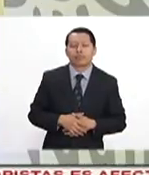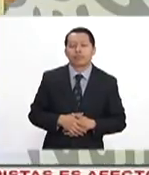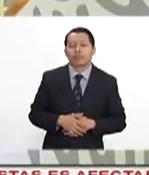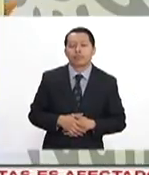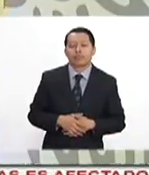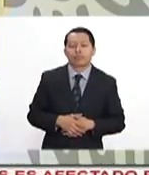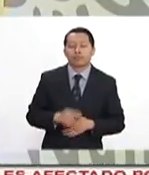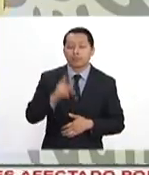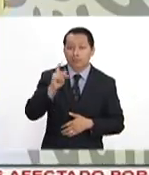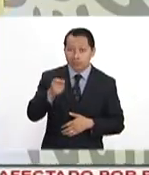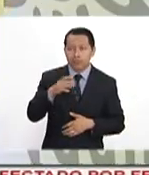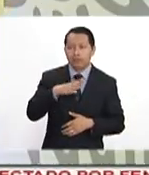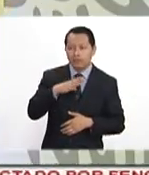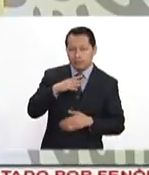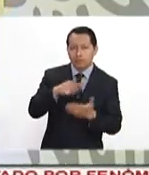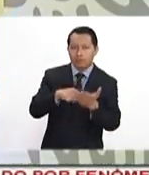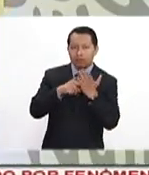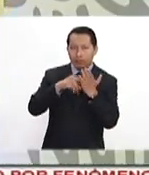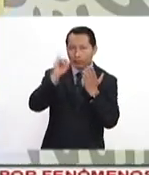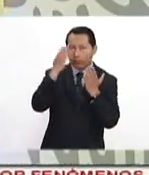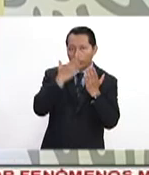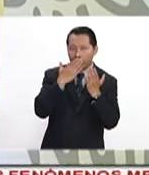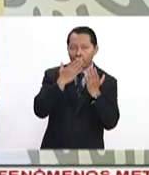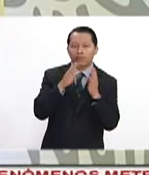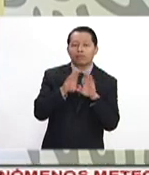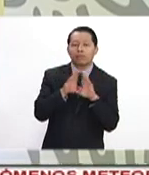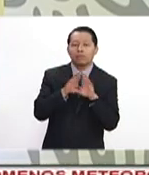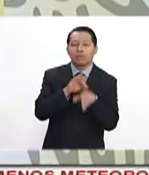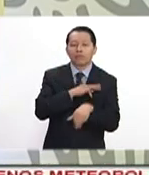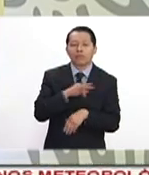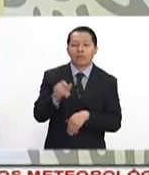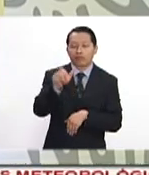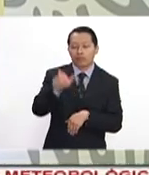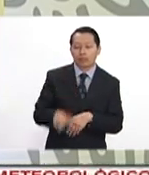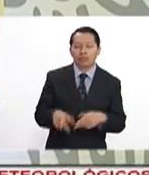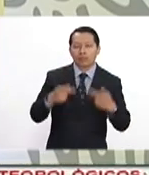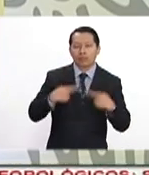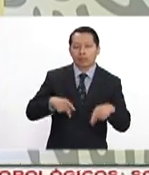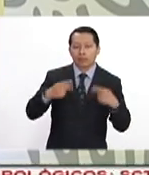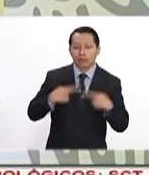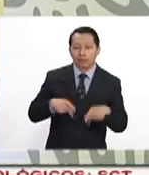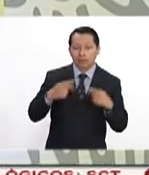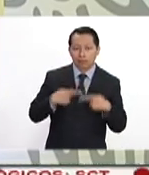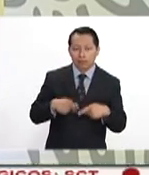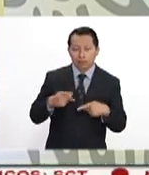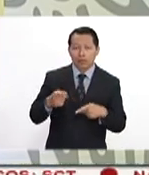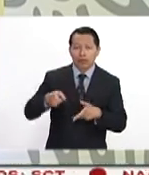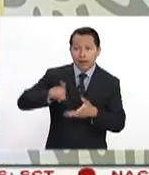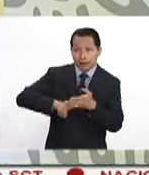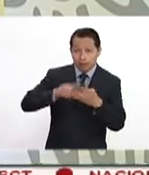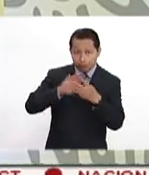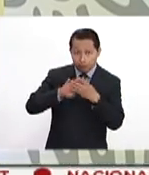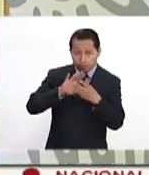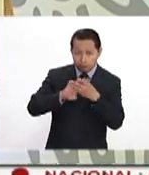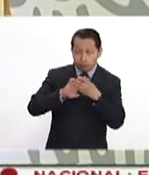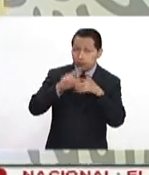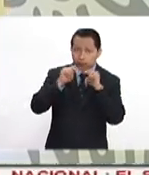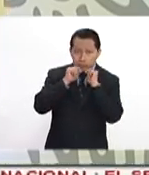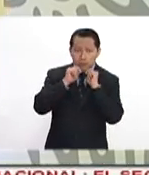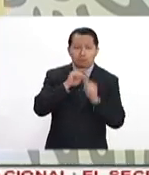Esto nos está dando una imagen de qué puede ser una persona que, no obstante que haya estado privada de la libertad,